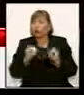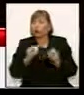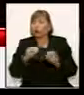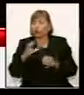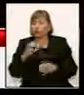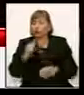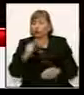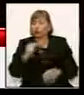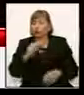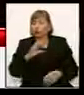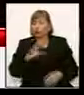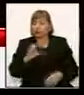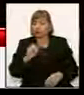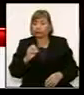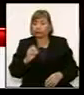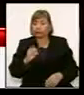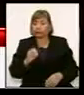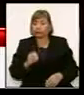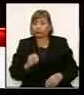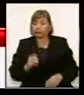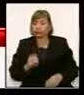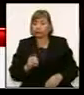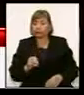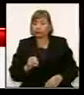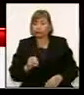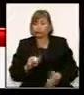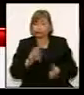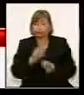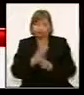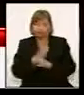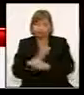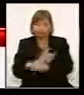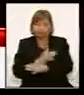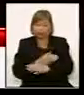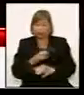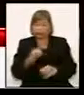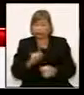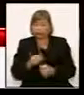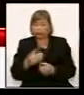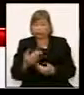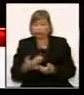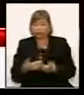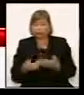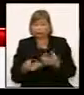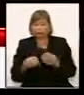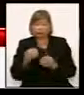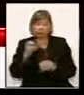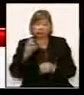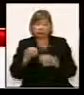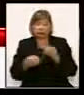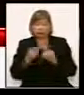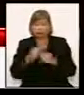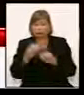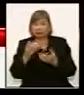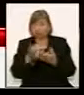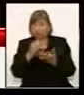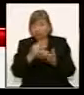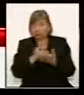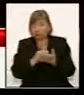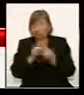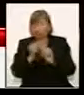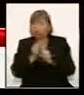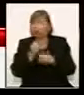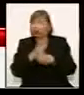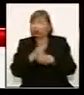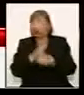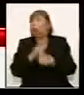Callao, que hoy está además en pleno proceso de ejecución. En pleno proceso de ejecución, existen ya contratos, obras que están